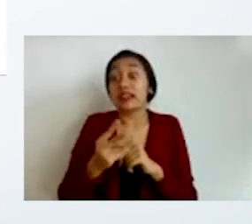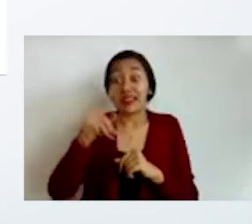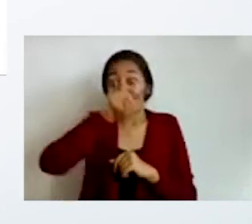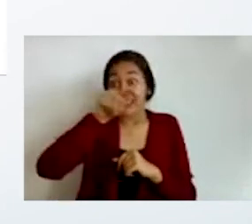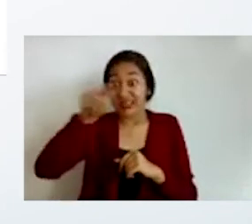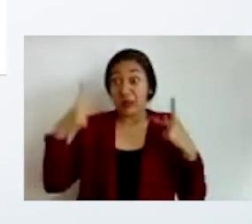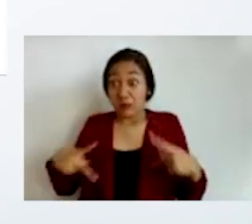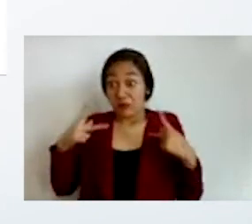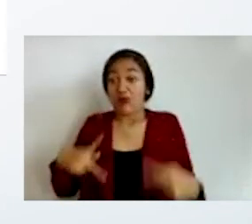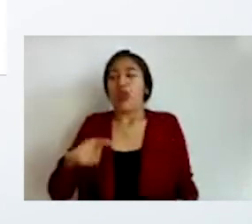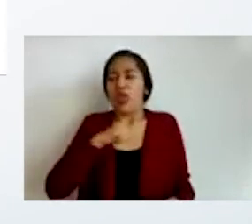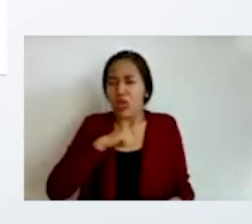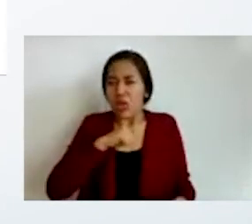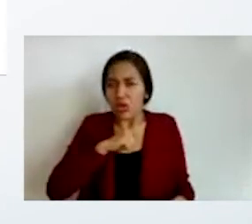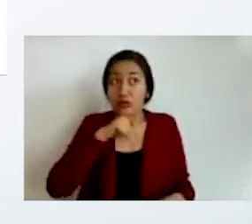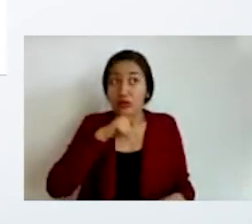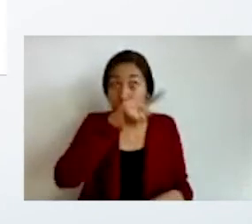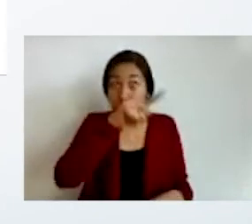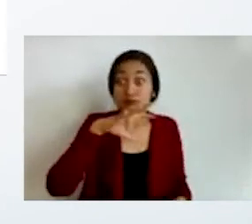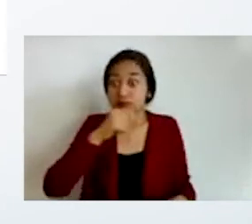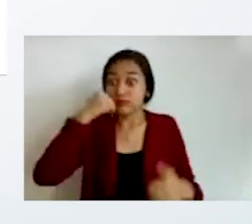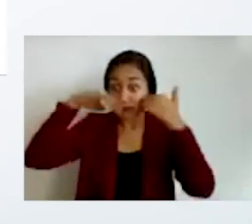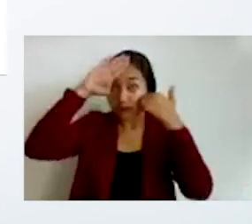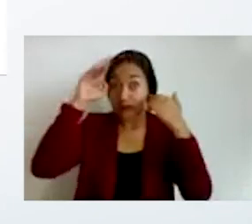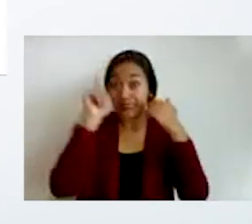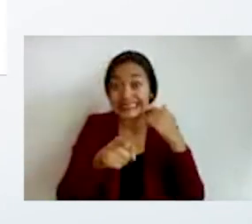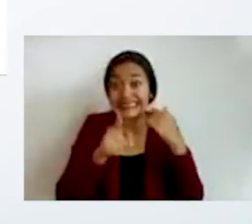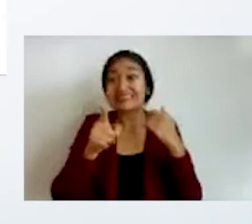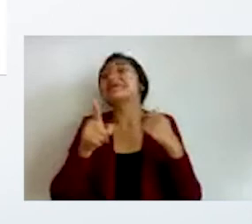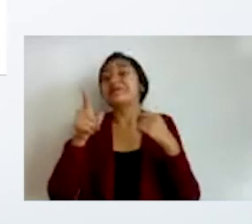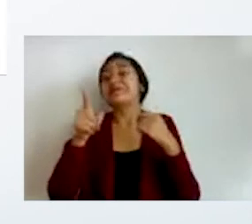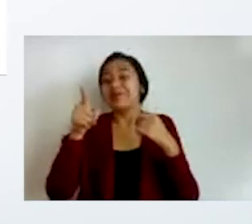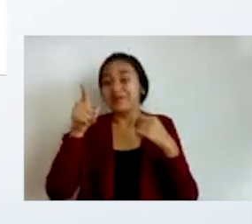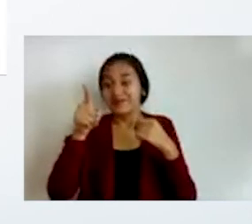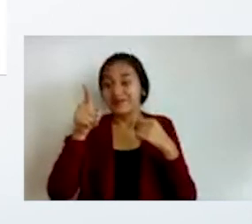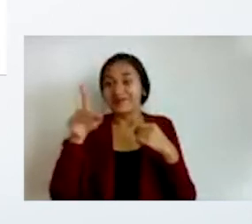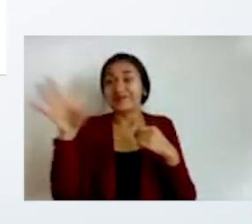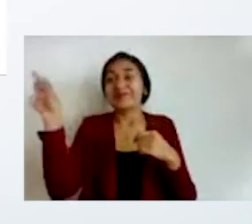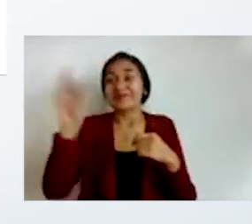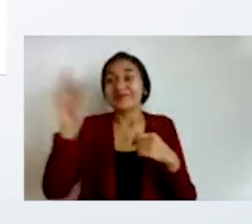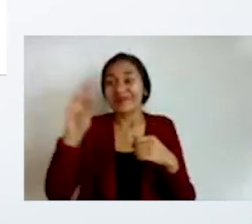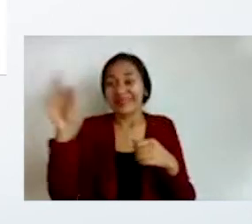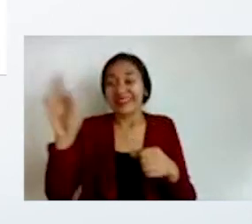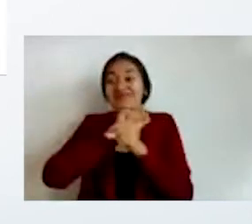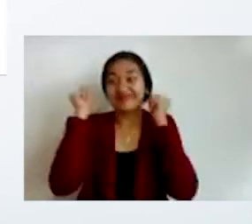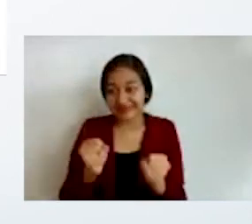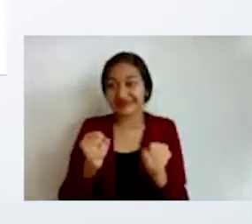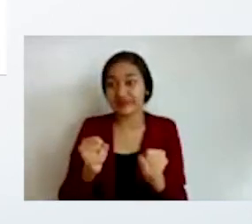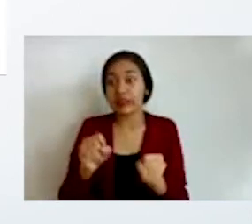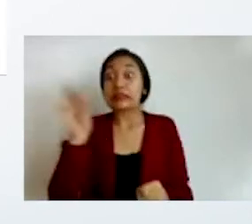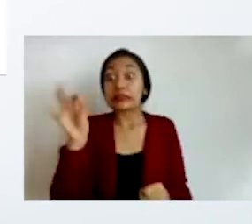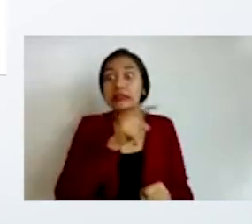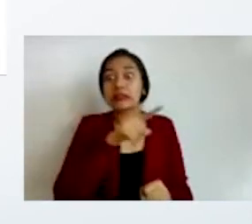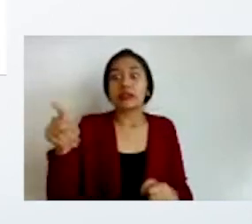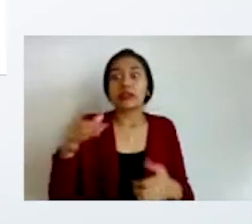que tenga calentura y que tenga dolor de garganta puede tener COVID. Y si tiene insuficiencia respiratoria, hay que